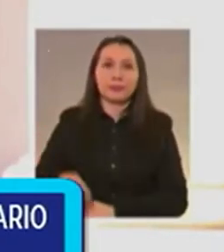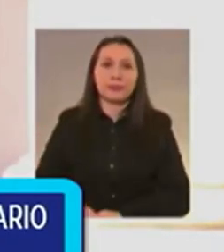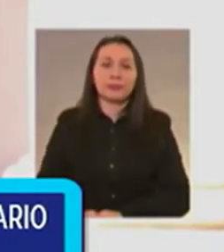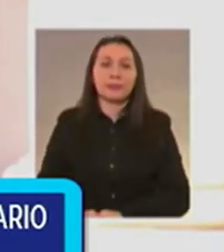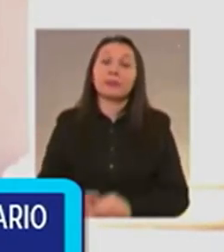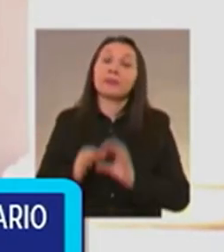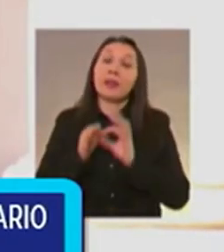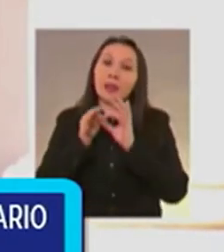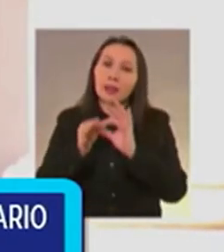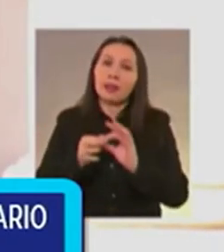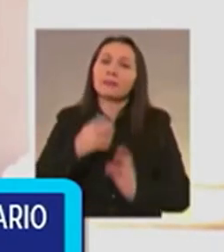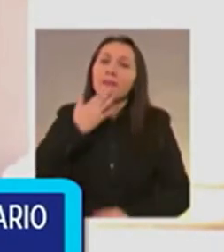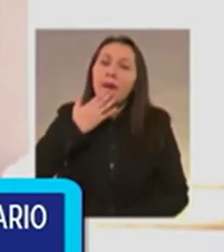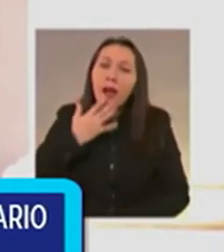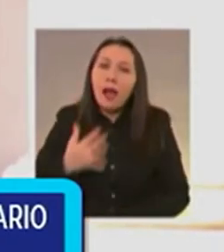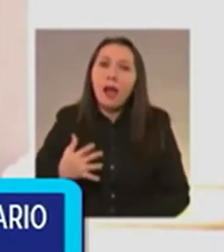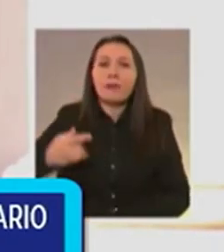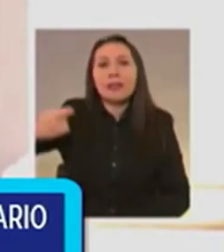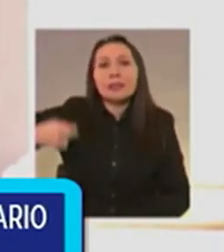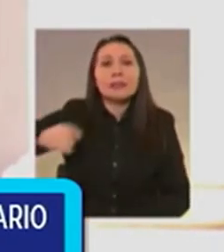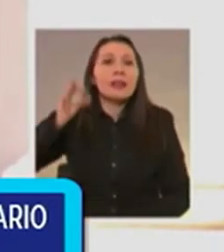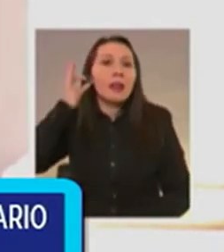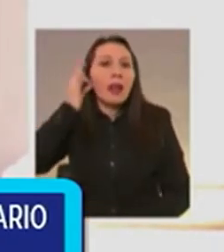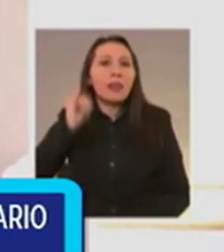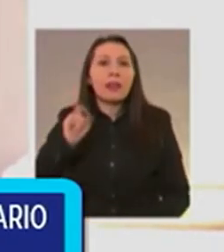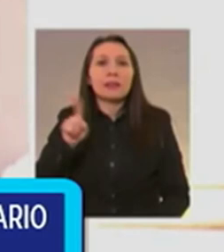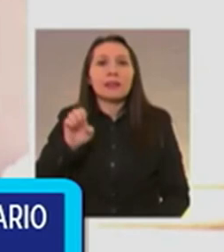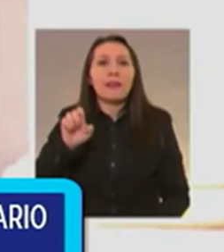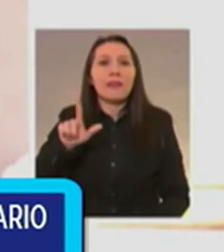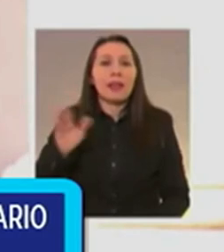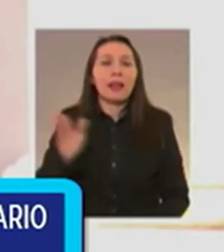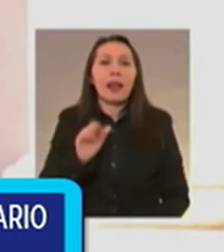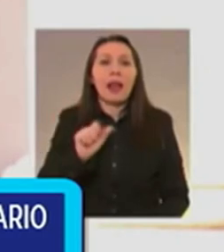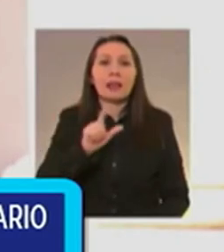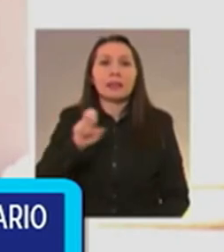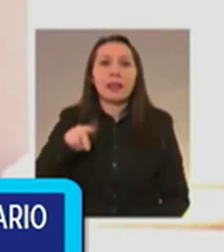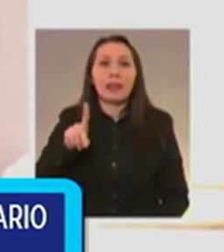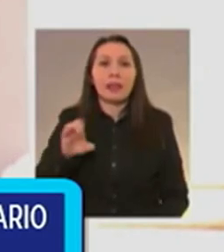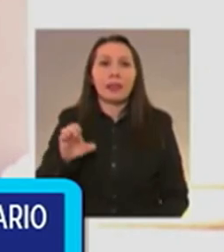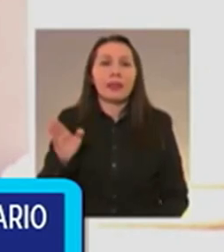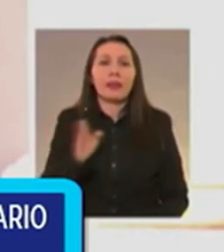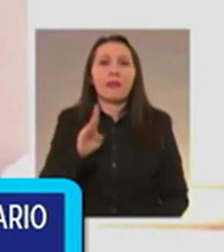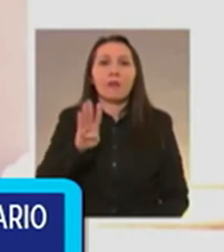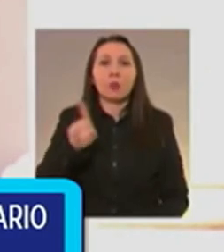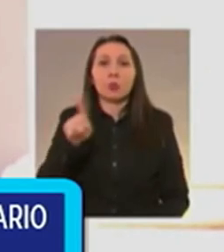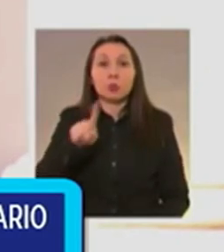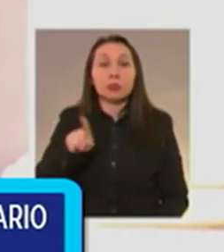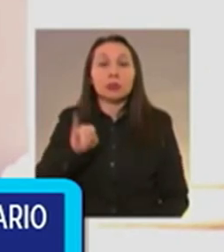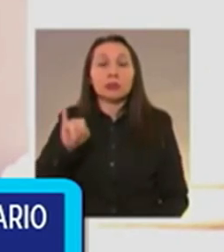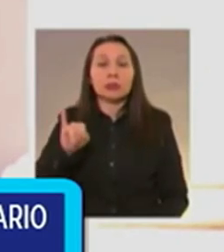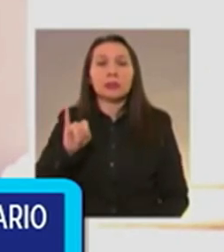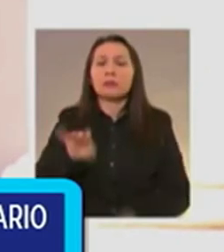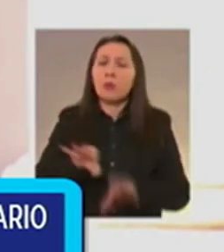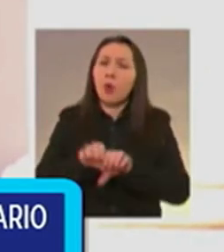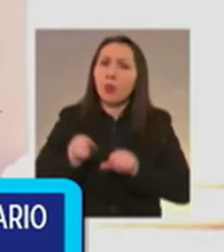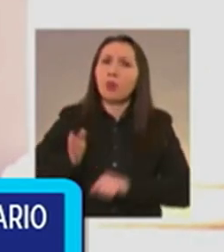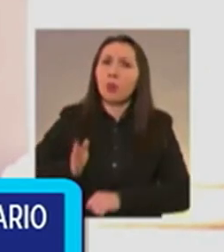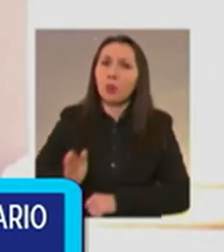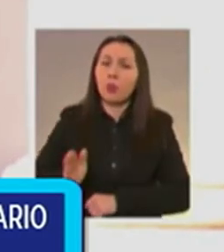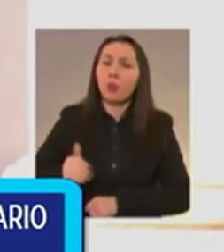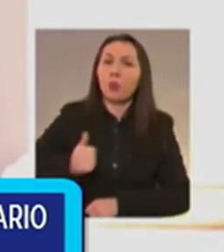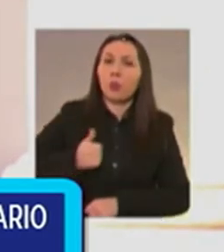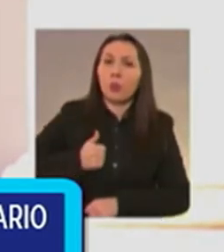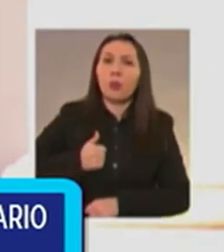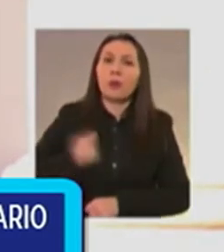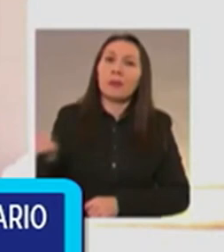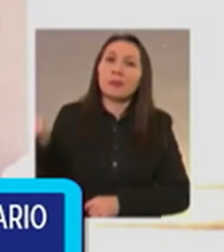Agradecemos las palabras de la senadora Isabel Allende Buzzi. Isabel Allende Buzzi, hija del expresidente, asesinado